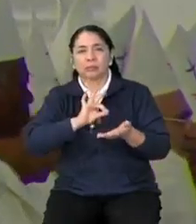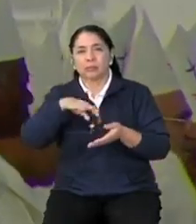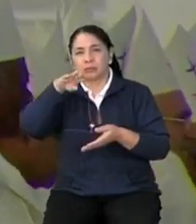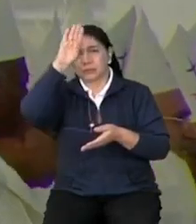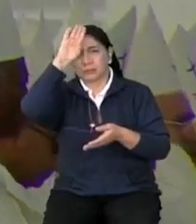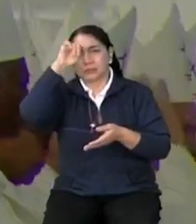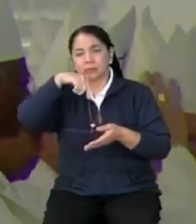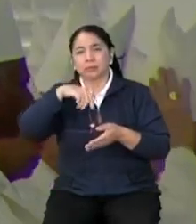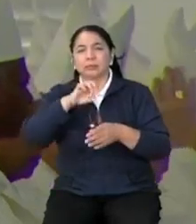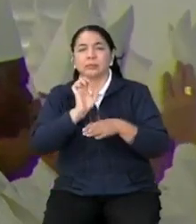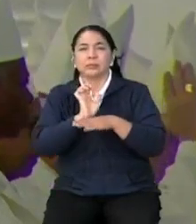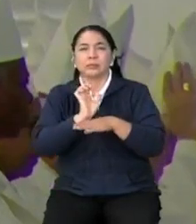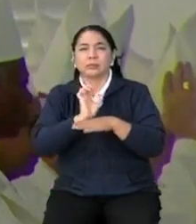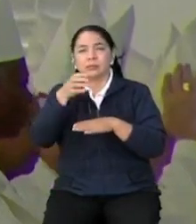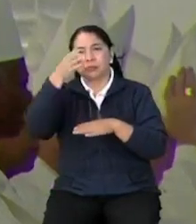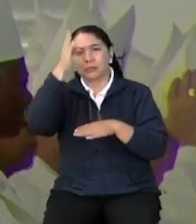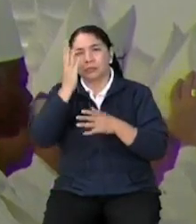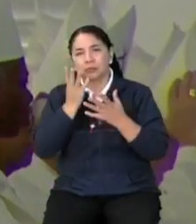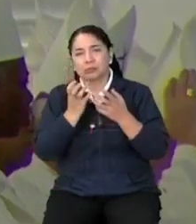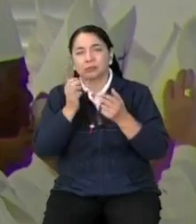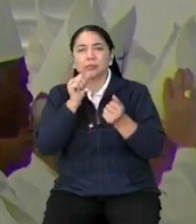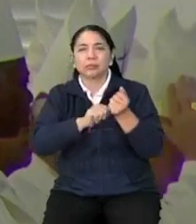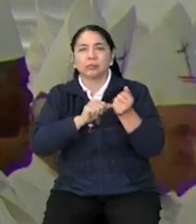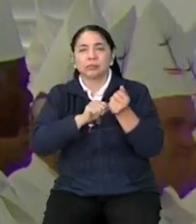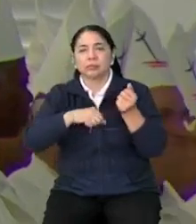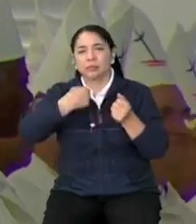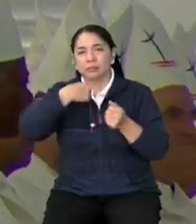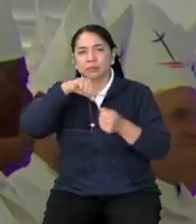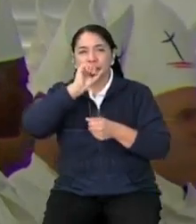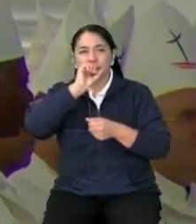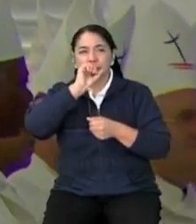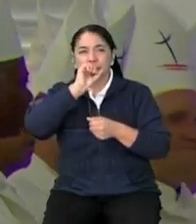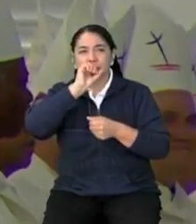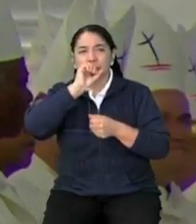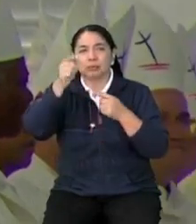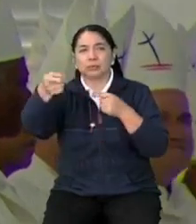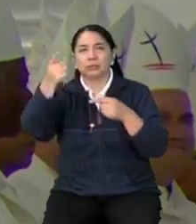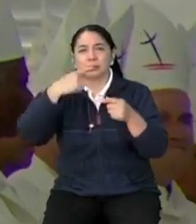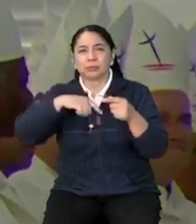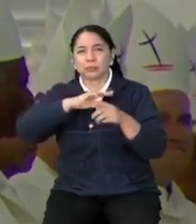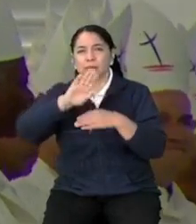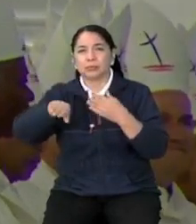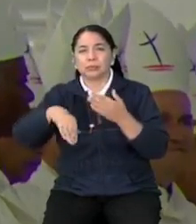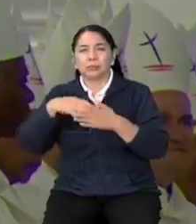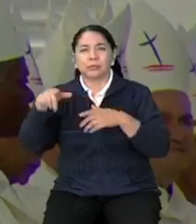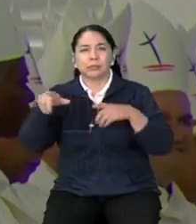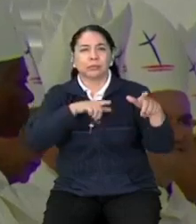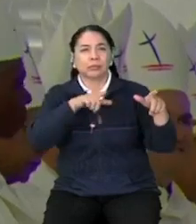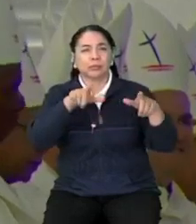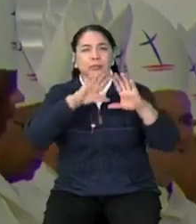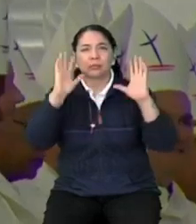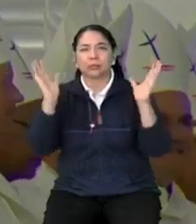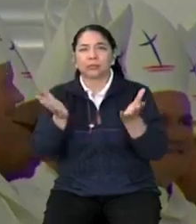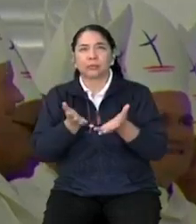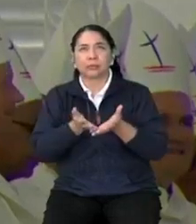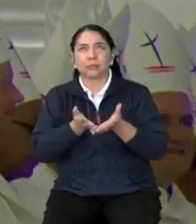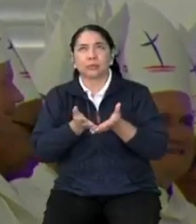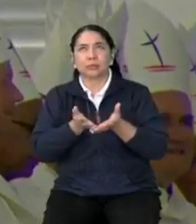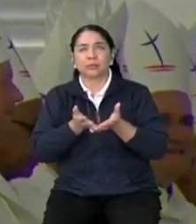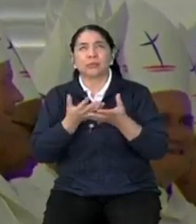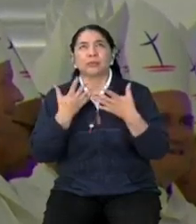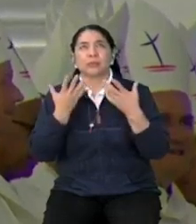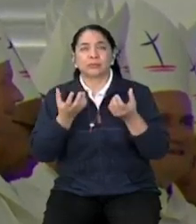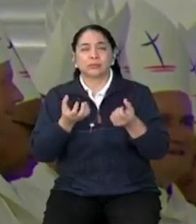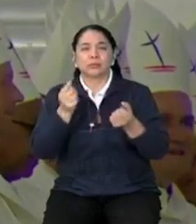Ecuador queridos hermanos obispos venidos de todas partes del mundo